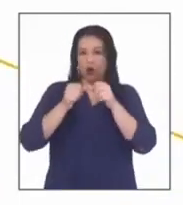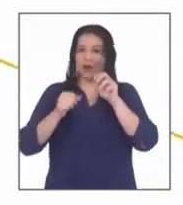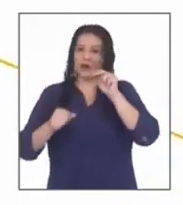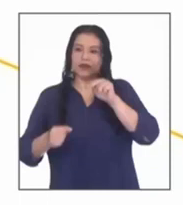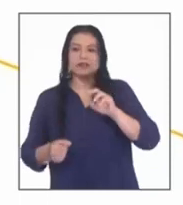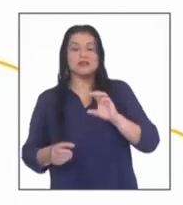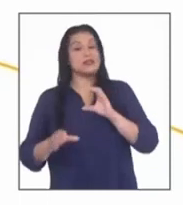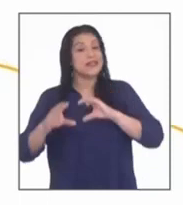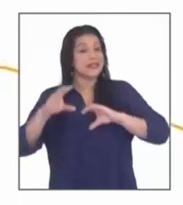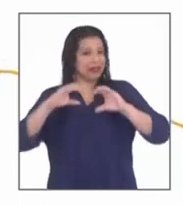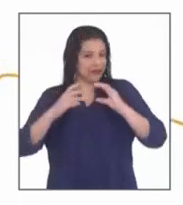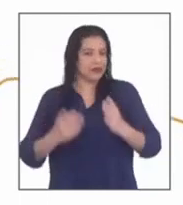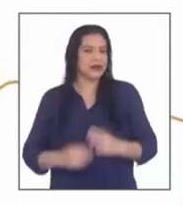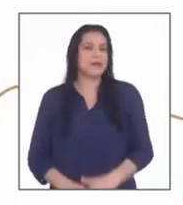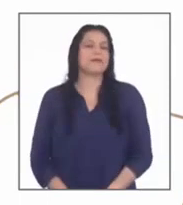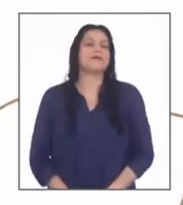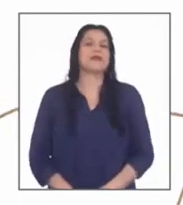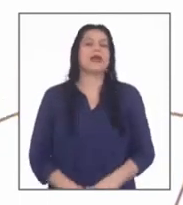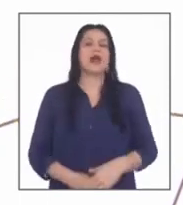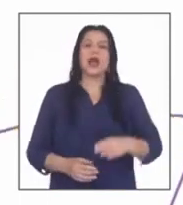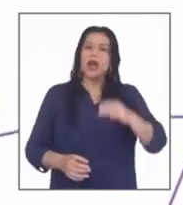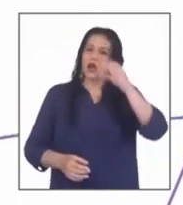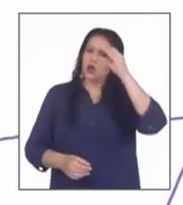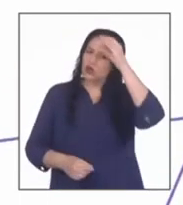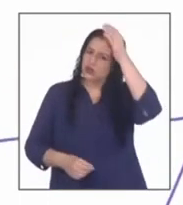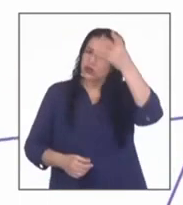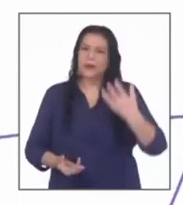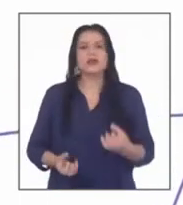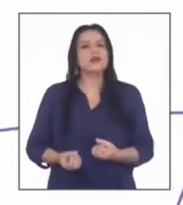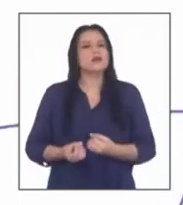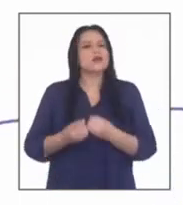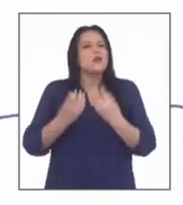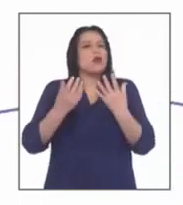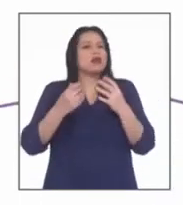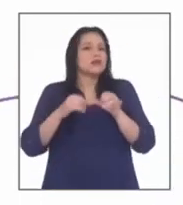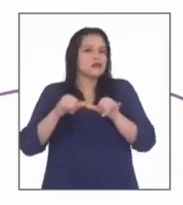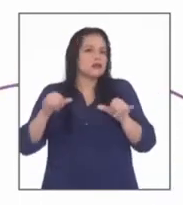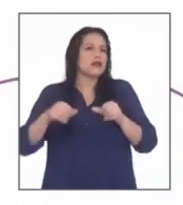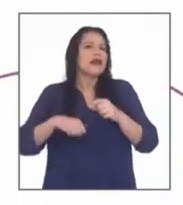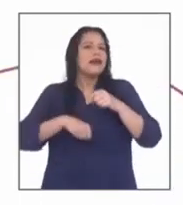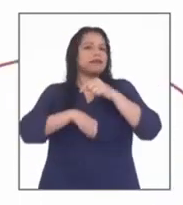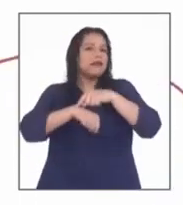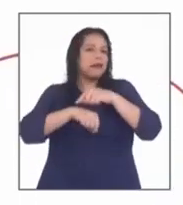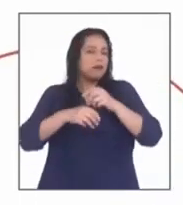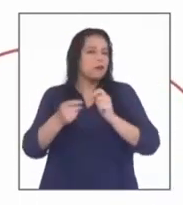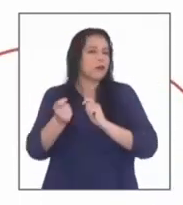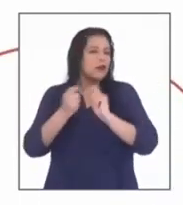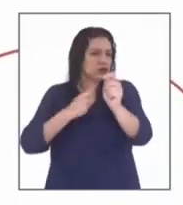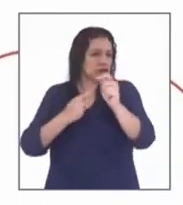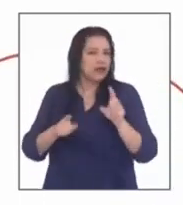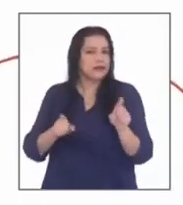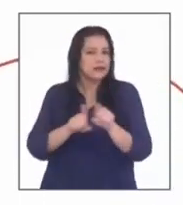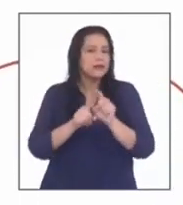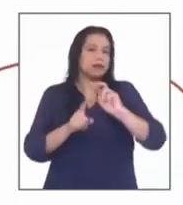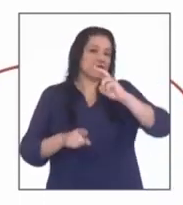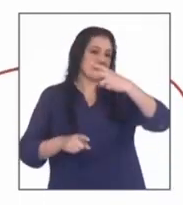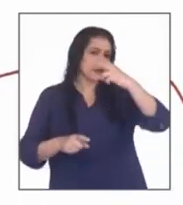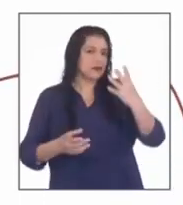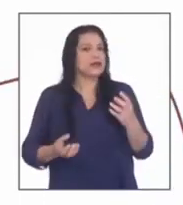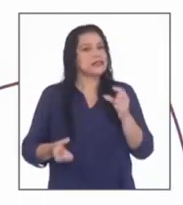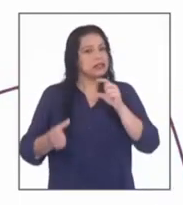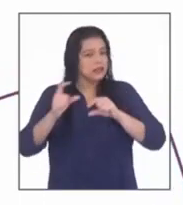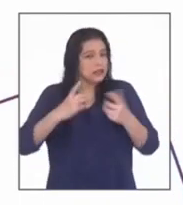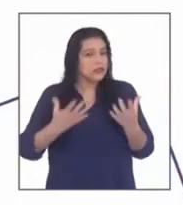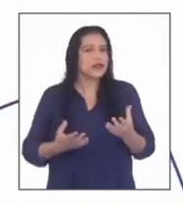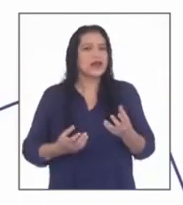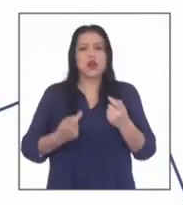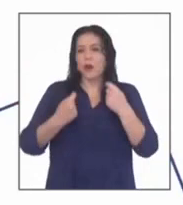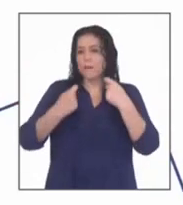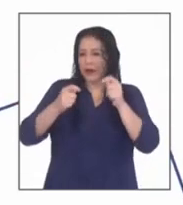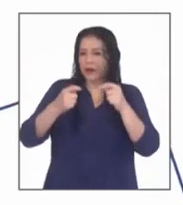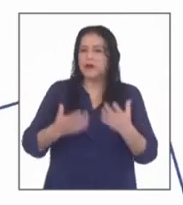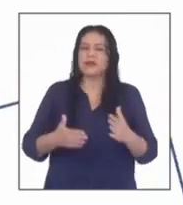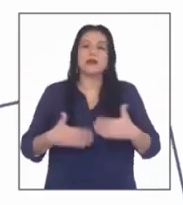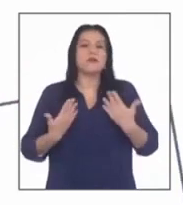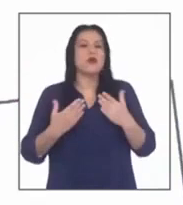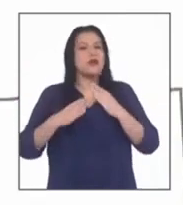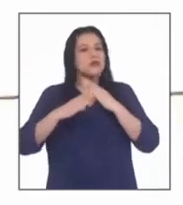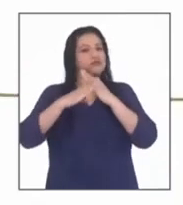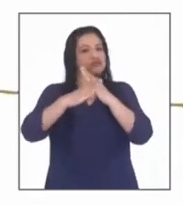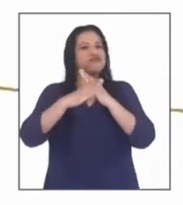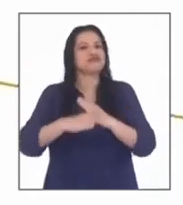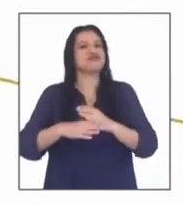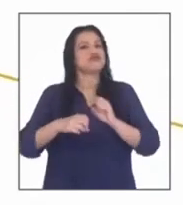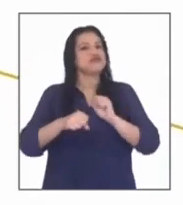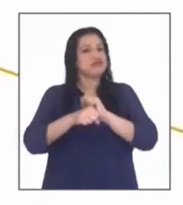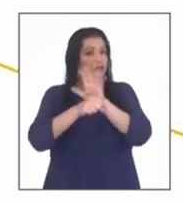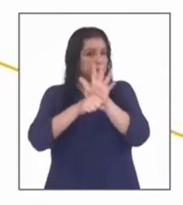notación científica. El conocimiento de las magnitudes derivadas, así como el de las notaciones exponenciales y científicas, permiten enfrentar la pandemia